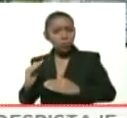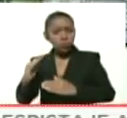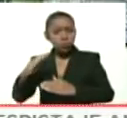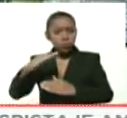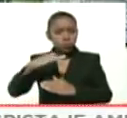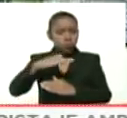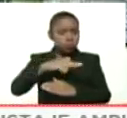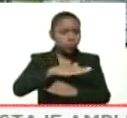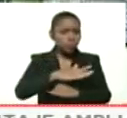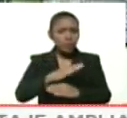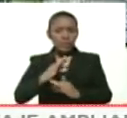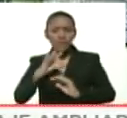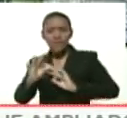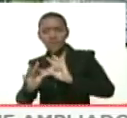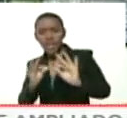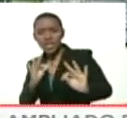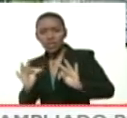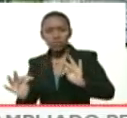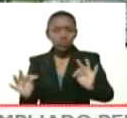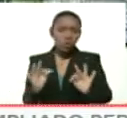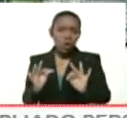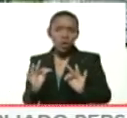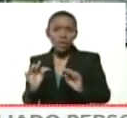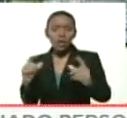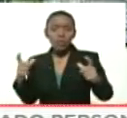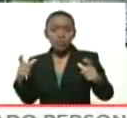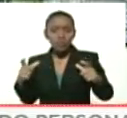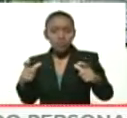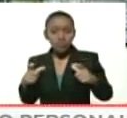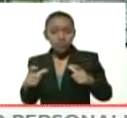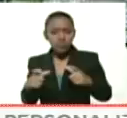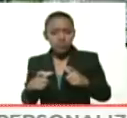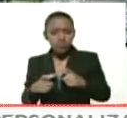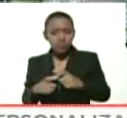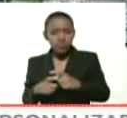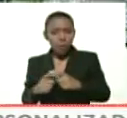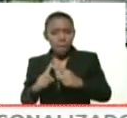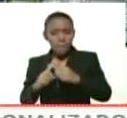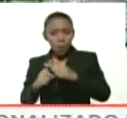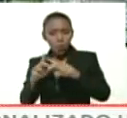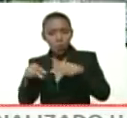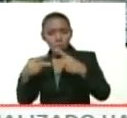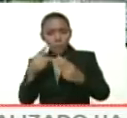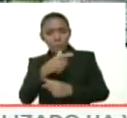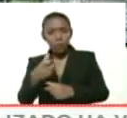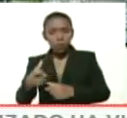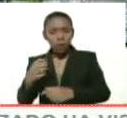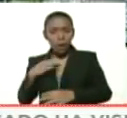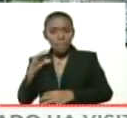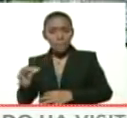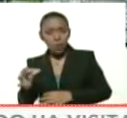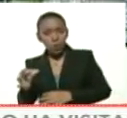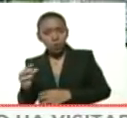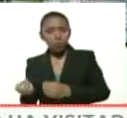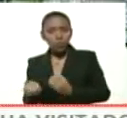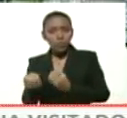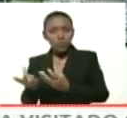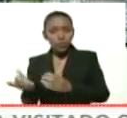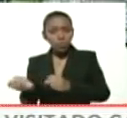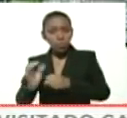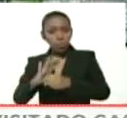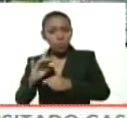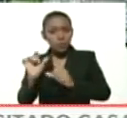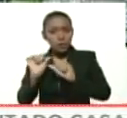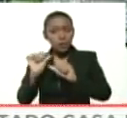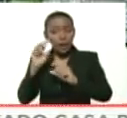curva de infección y disminuir la aparición de nuevos casos con las consecuentes situaciones que se